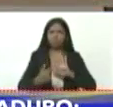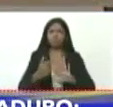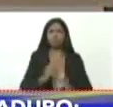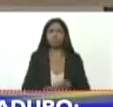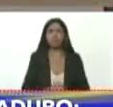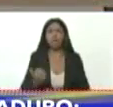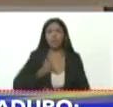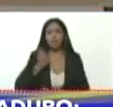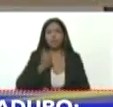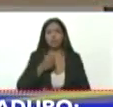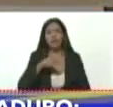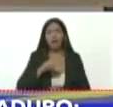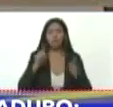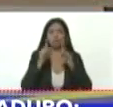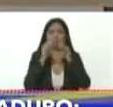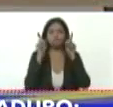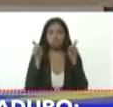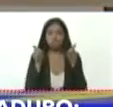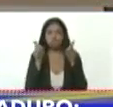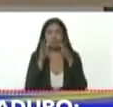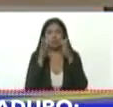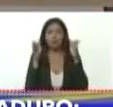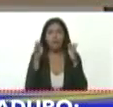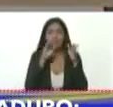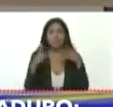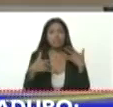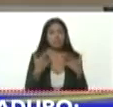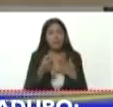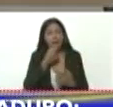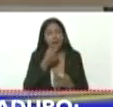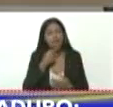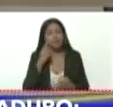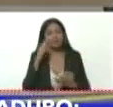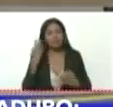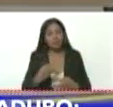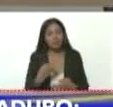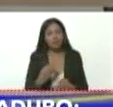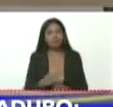Y aprovechar un paréntesis de este acto tan bonito. Aquí está